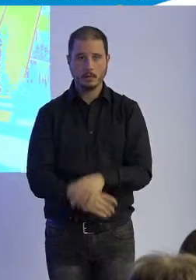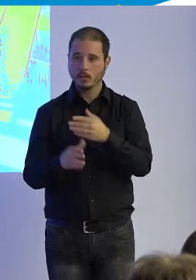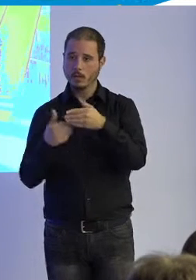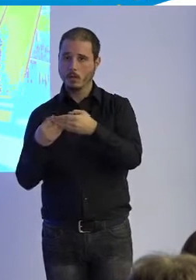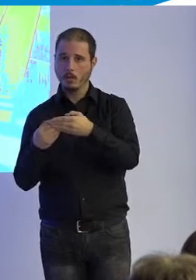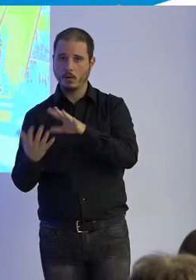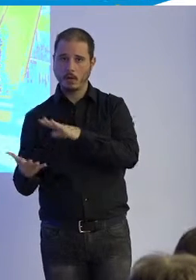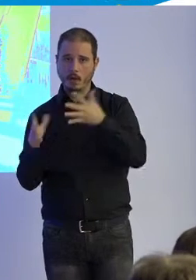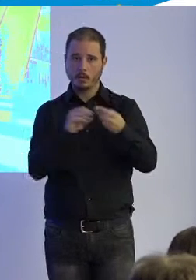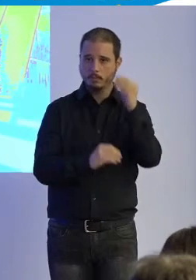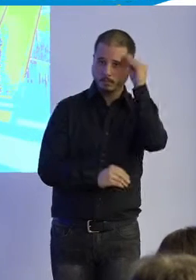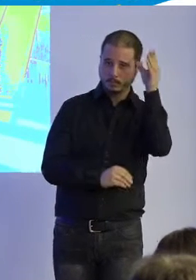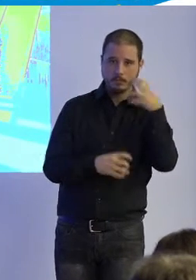realidad virtual no funcionan.